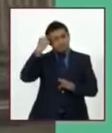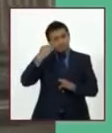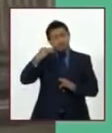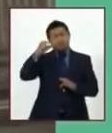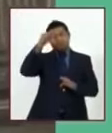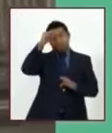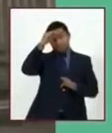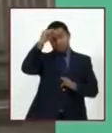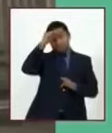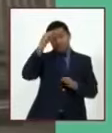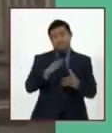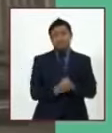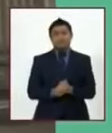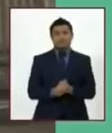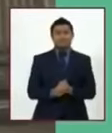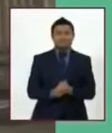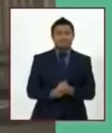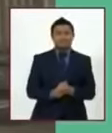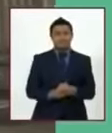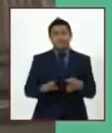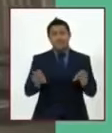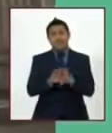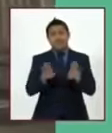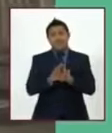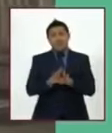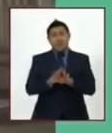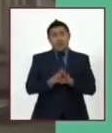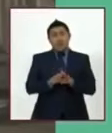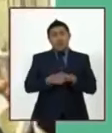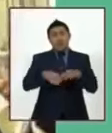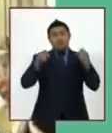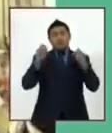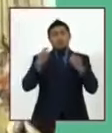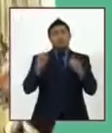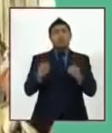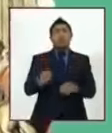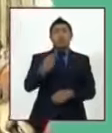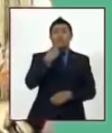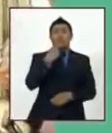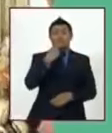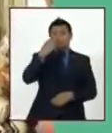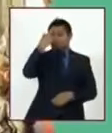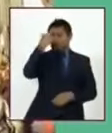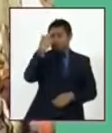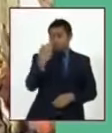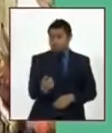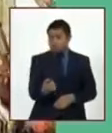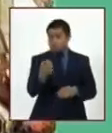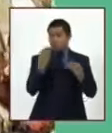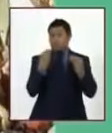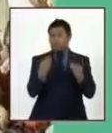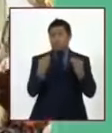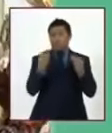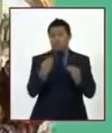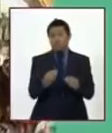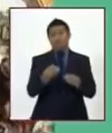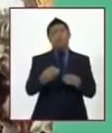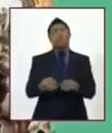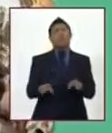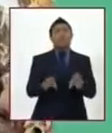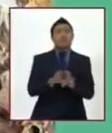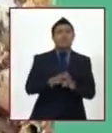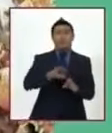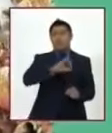intelectual que privilegió el uso de la razón frente a la posibilidad subjetiva que